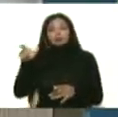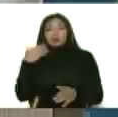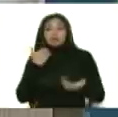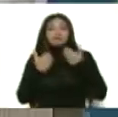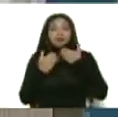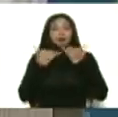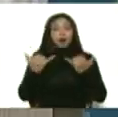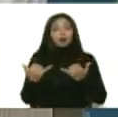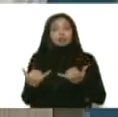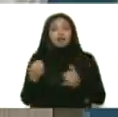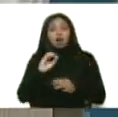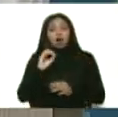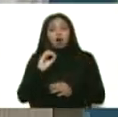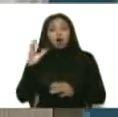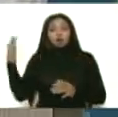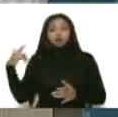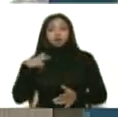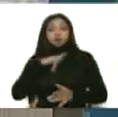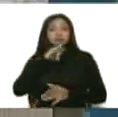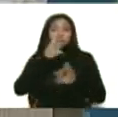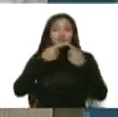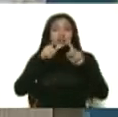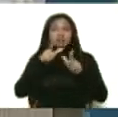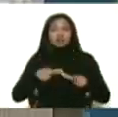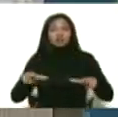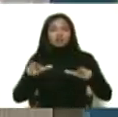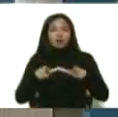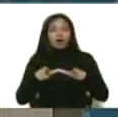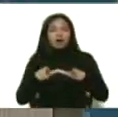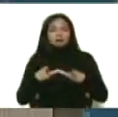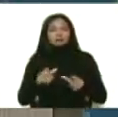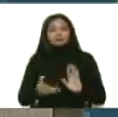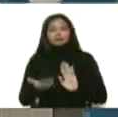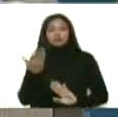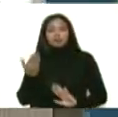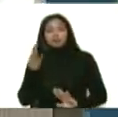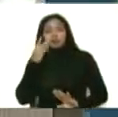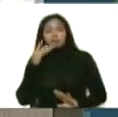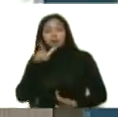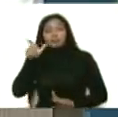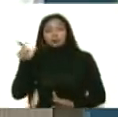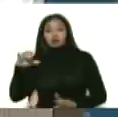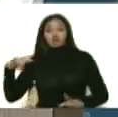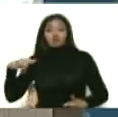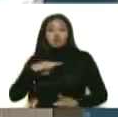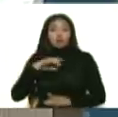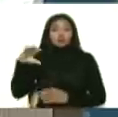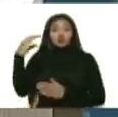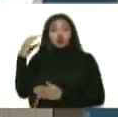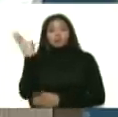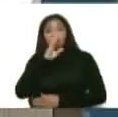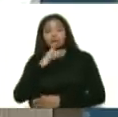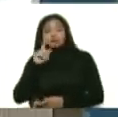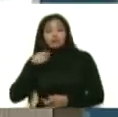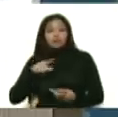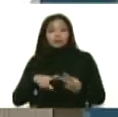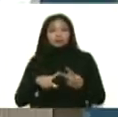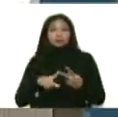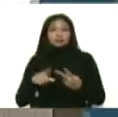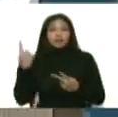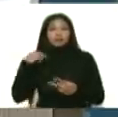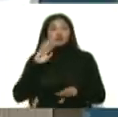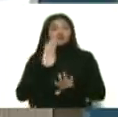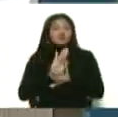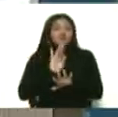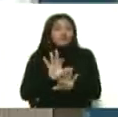y en este caso debemos decirlo así, adquiere una singular importancia los casos importados desde Colombia y desde Brasil. Tendremos que ser